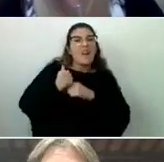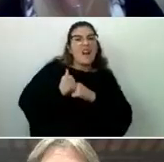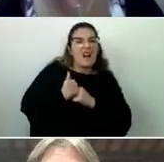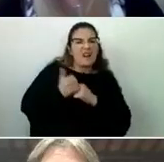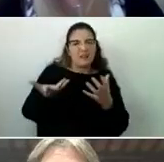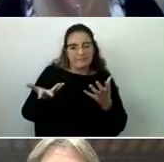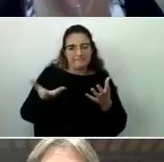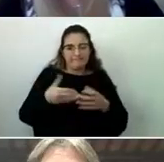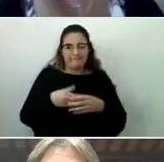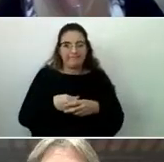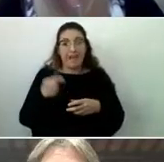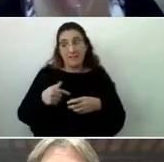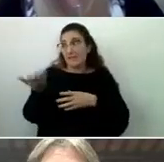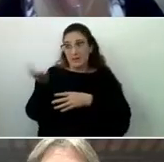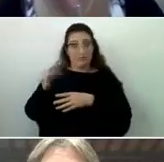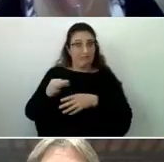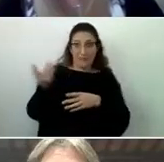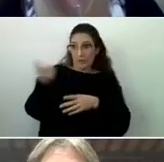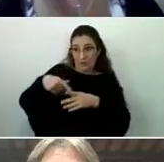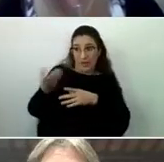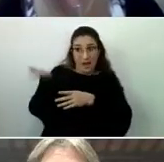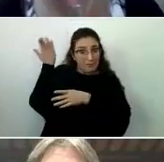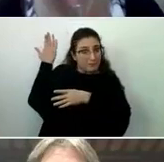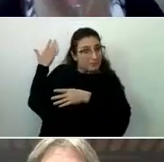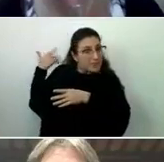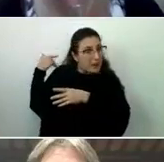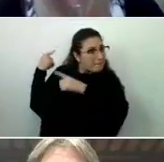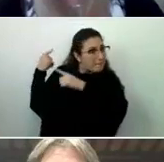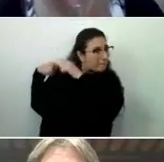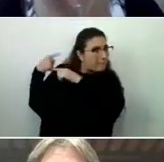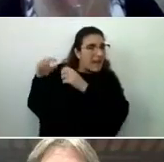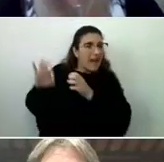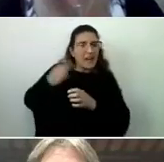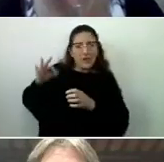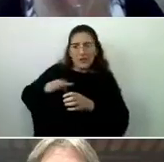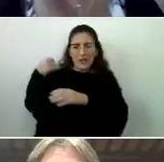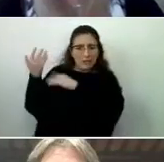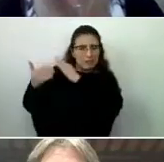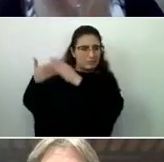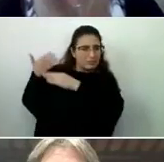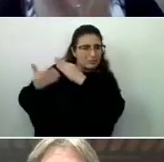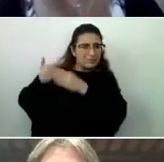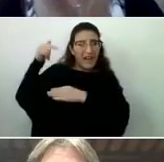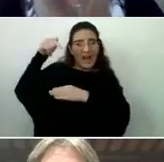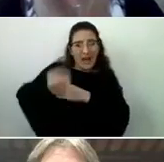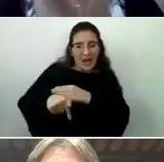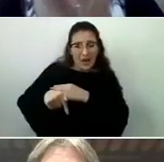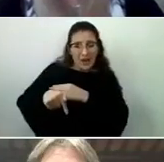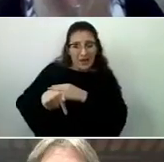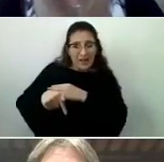¿no? Venimos de ahí, a pesar de que pasaron miles de años y a pesar de que estamos en el siglo XXI,